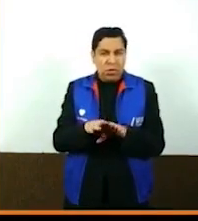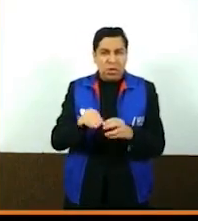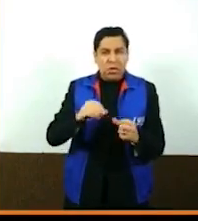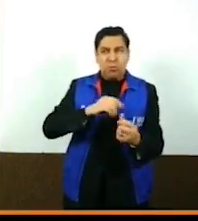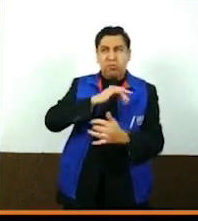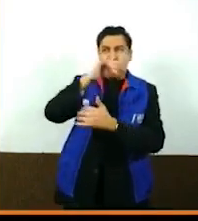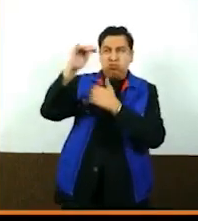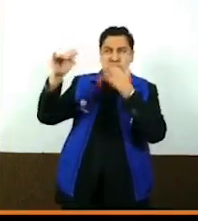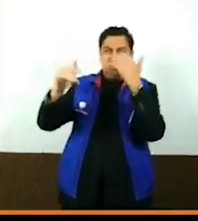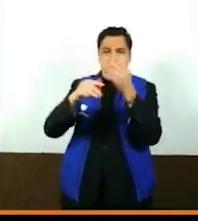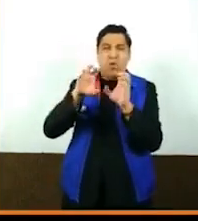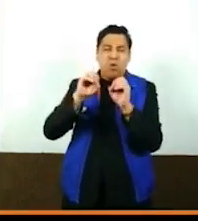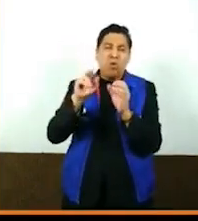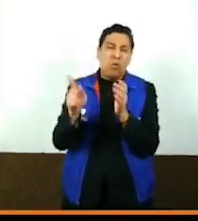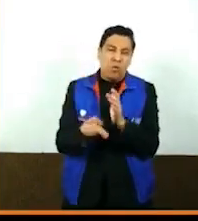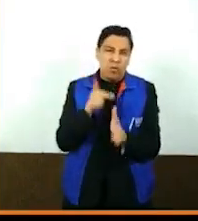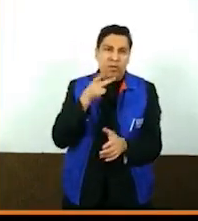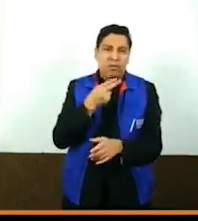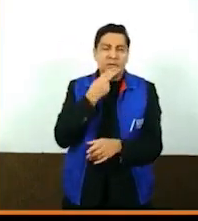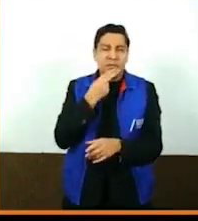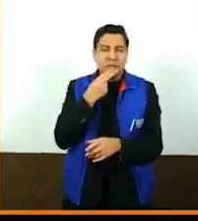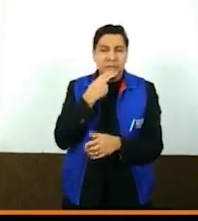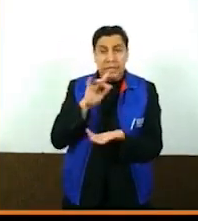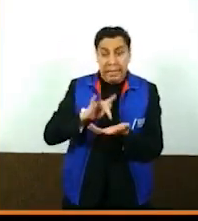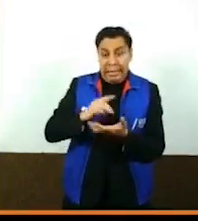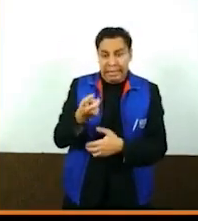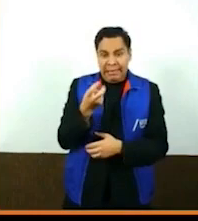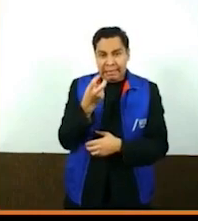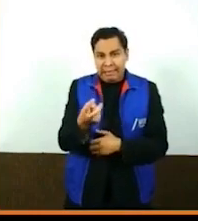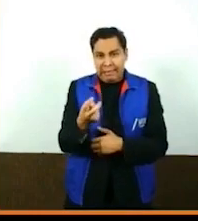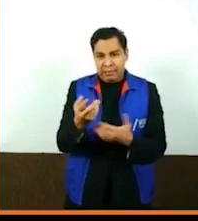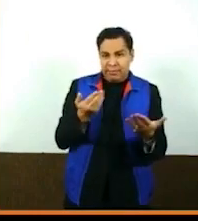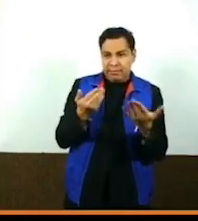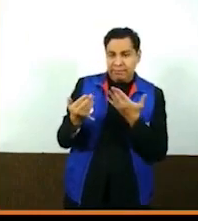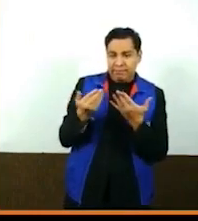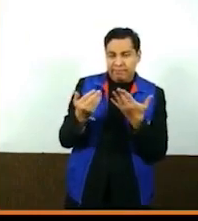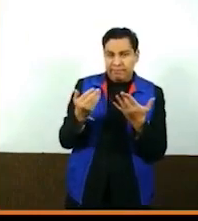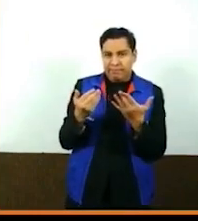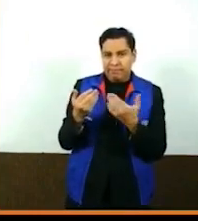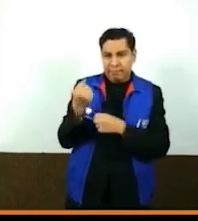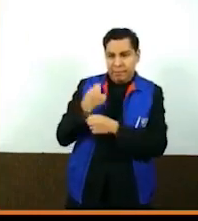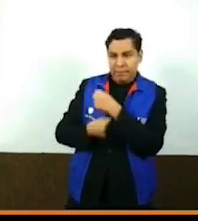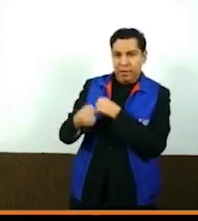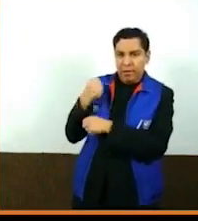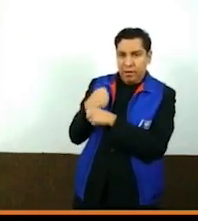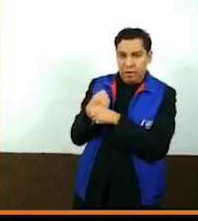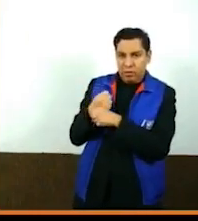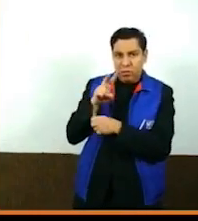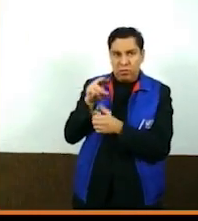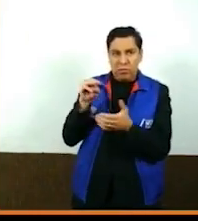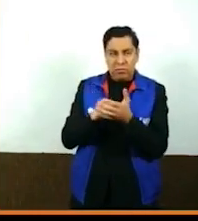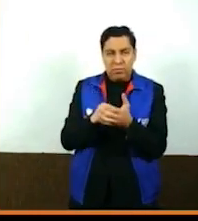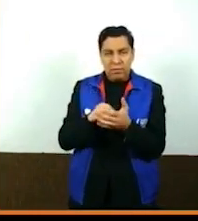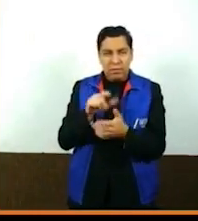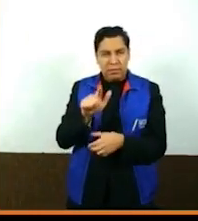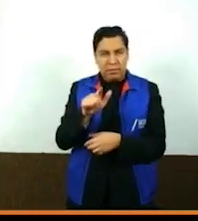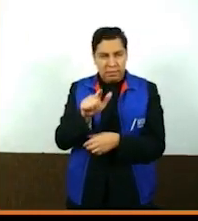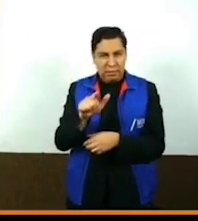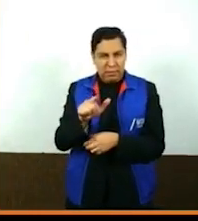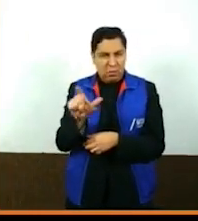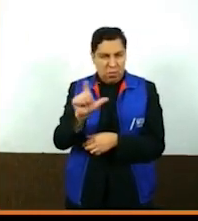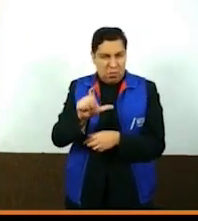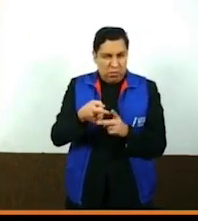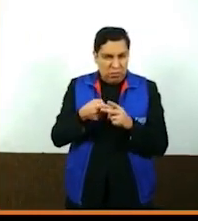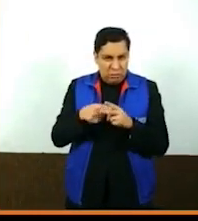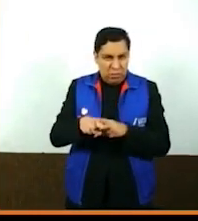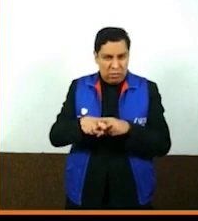evaporizamos o la volvemos a reutilizar. Gracias a ello, comparado con los indicadores del 2017, que es cuando pusimos en